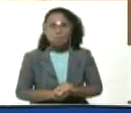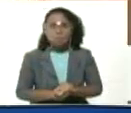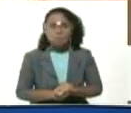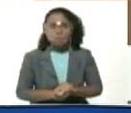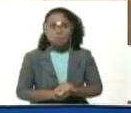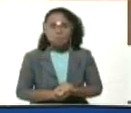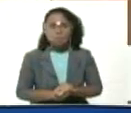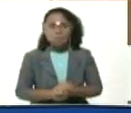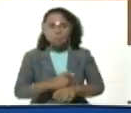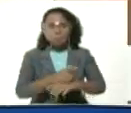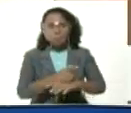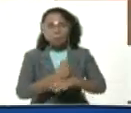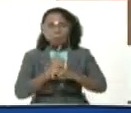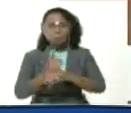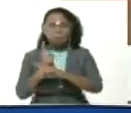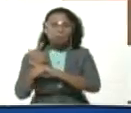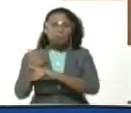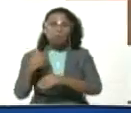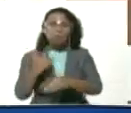Nos tirotearon,